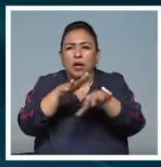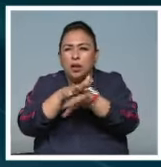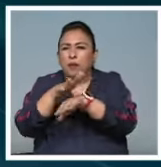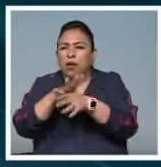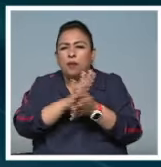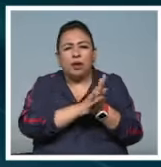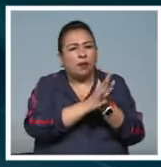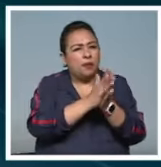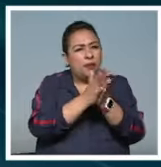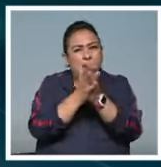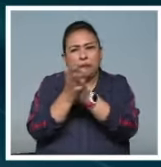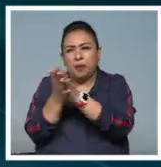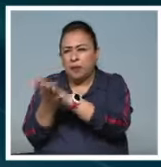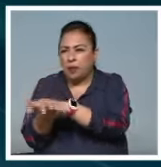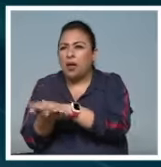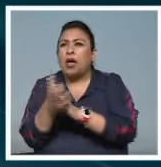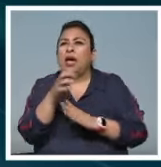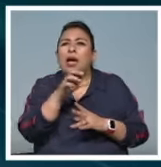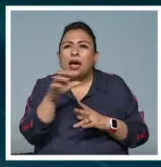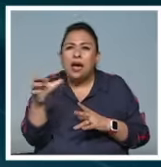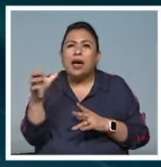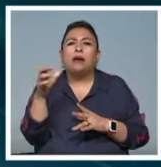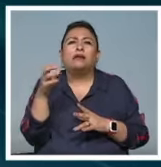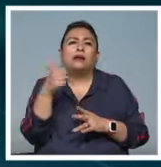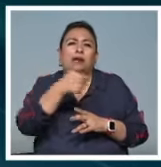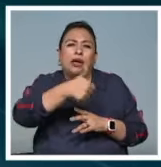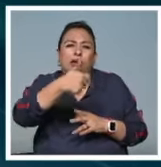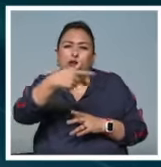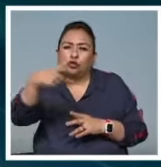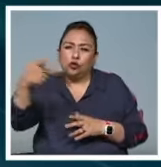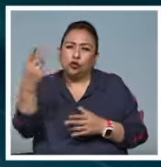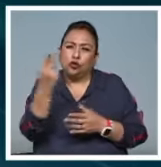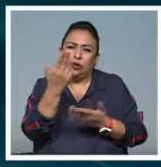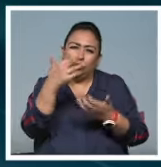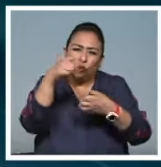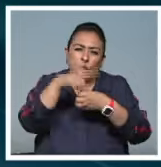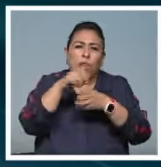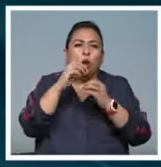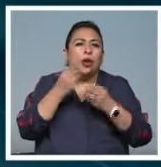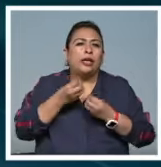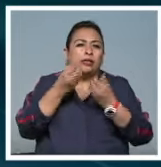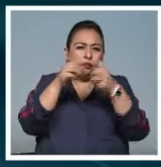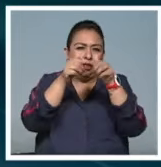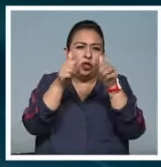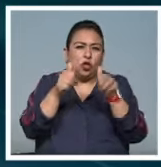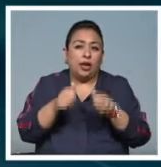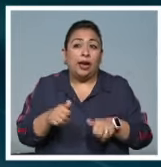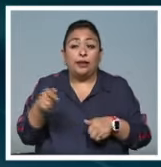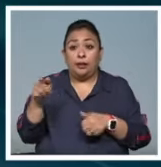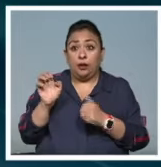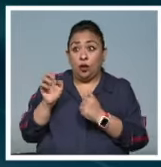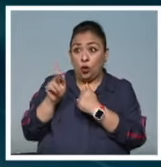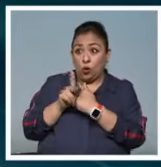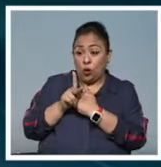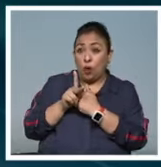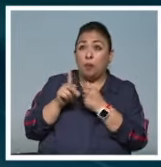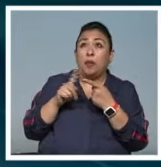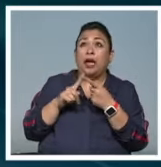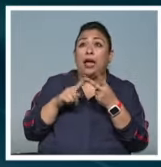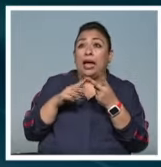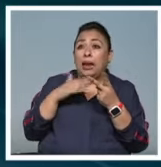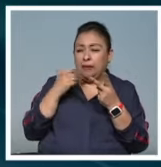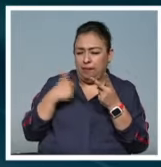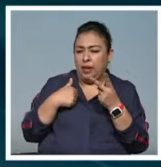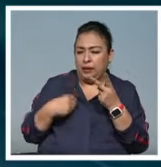van transformando también a partir de las necesidades culturales y de las expresiones artísticas. En Europa, en Alemania, donde